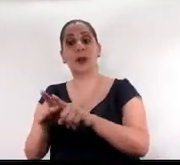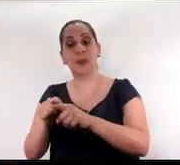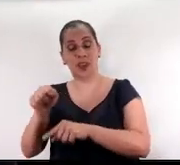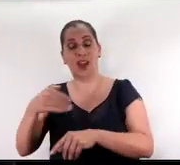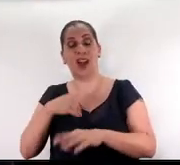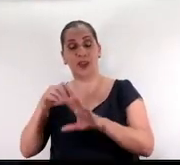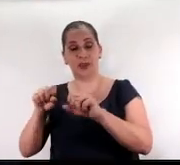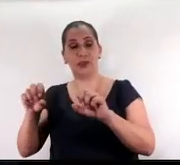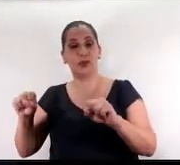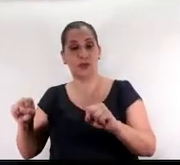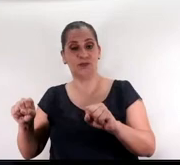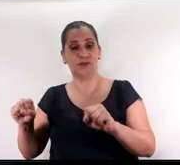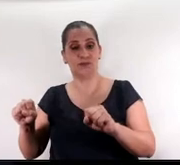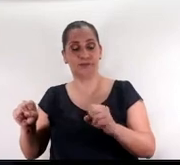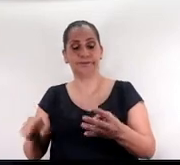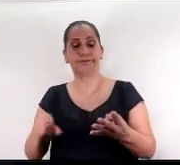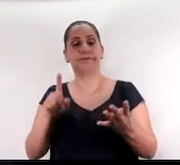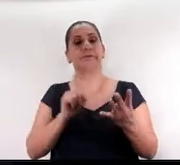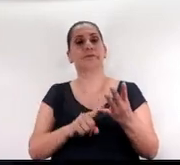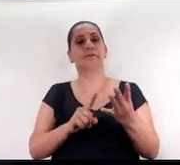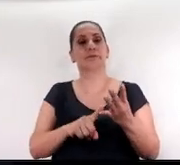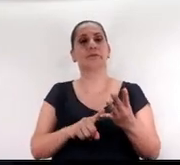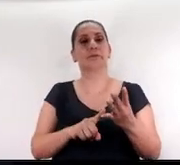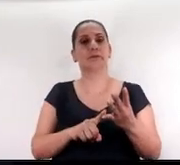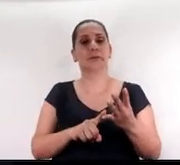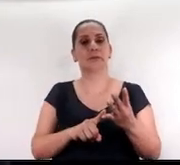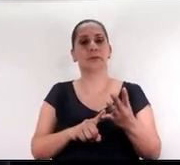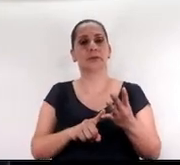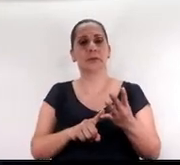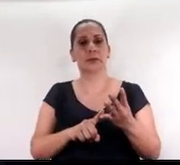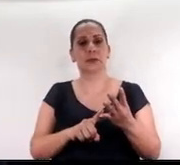Y cuarto, cero impunidad.